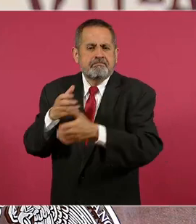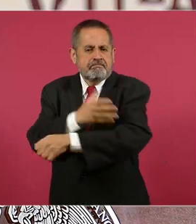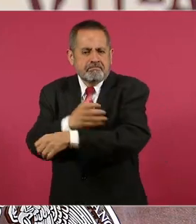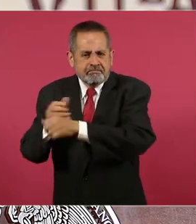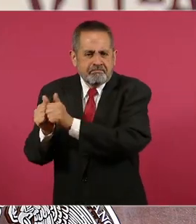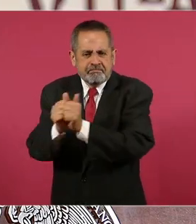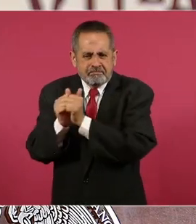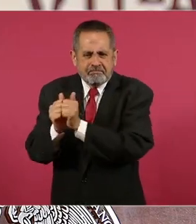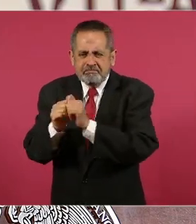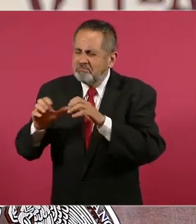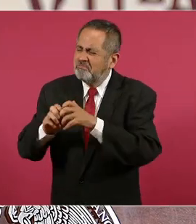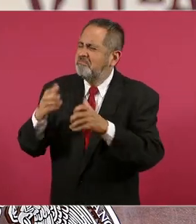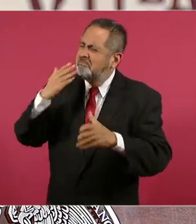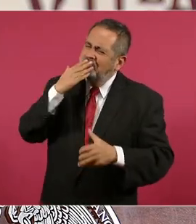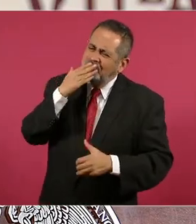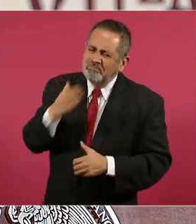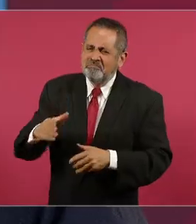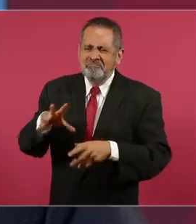muchos compañeros